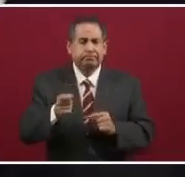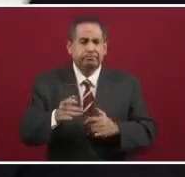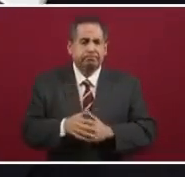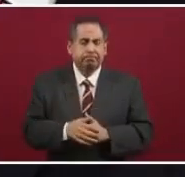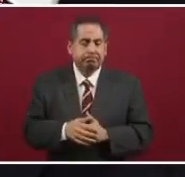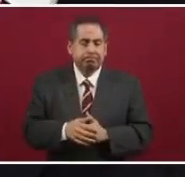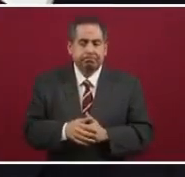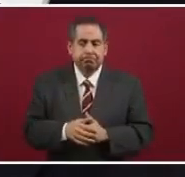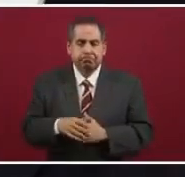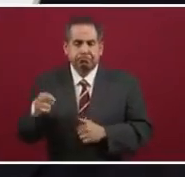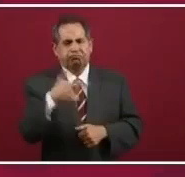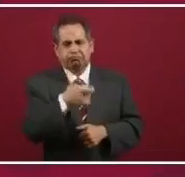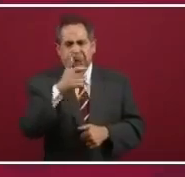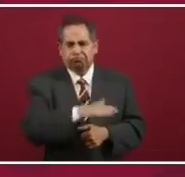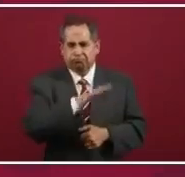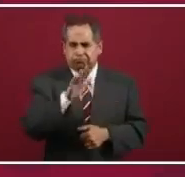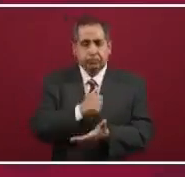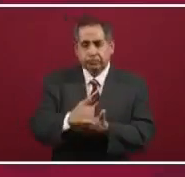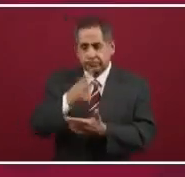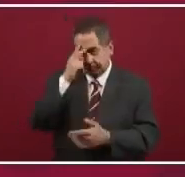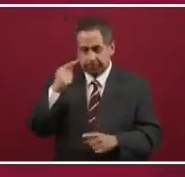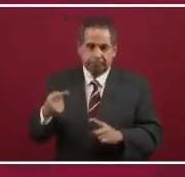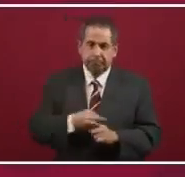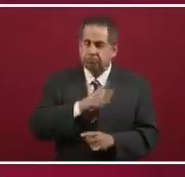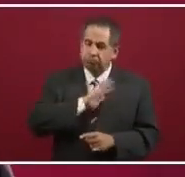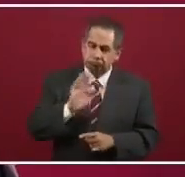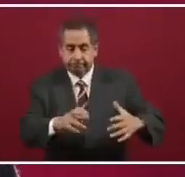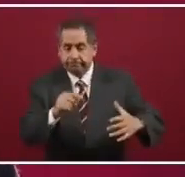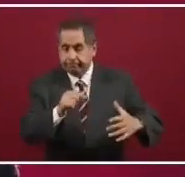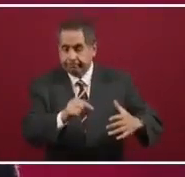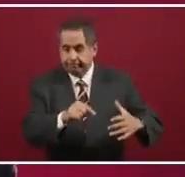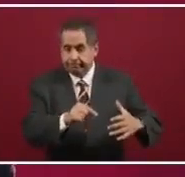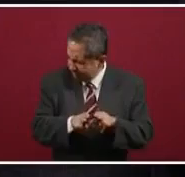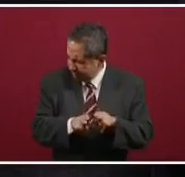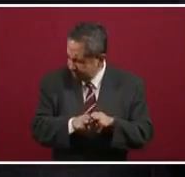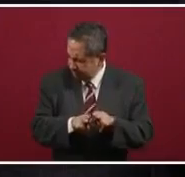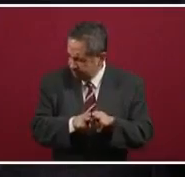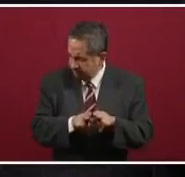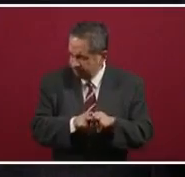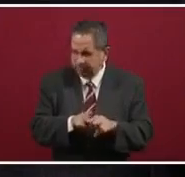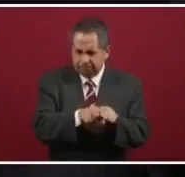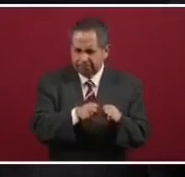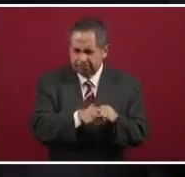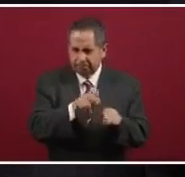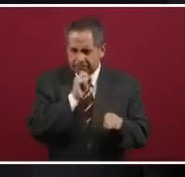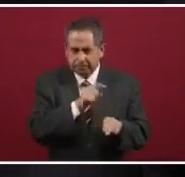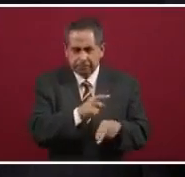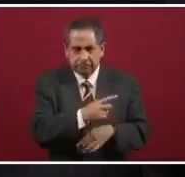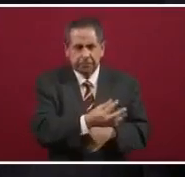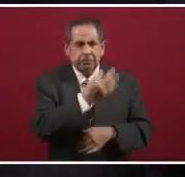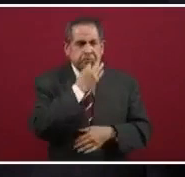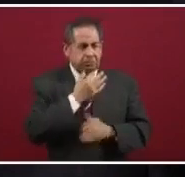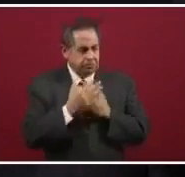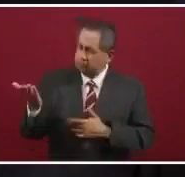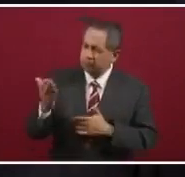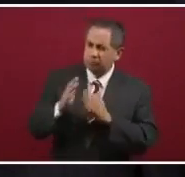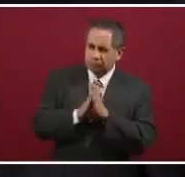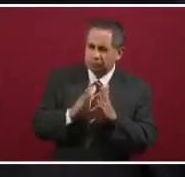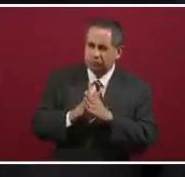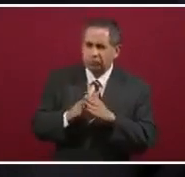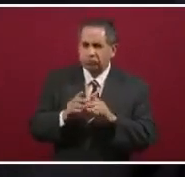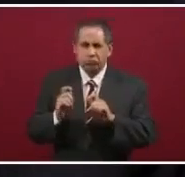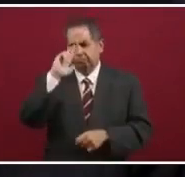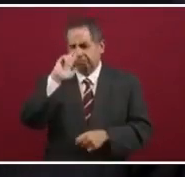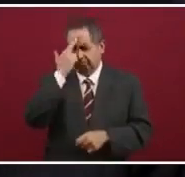regreso fue asesinado en la Ciudad de México. Y sus familiares, un nieto, una bisnieta, pidieron que se